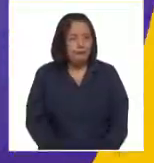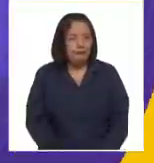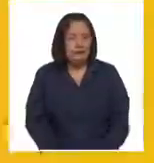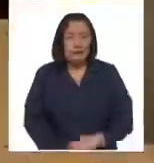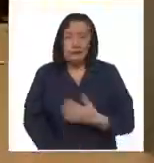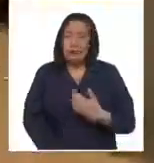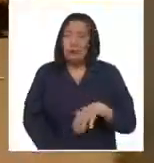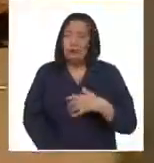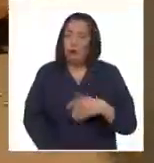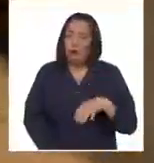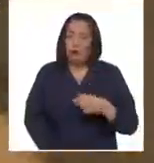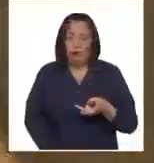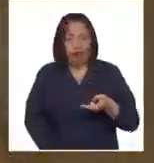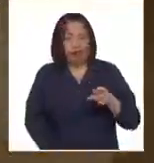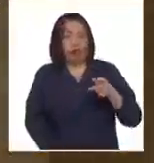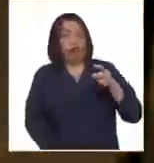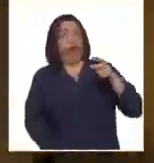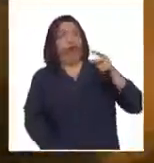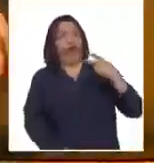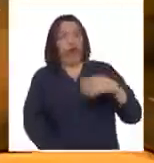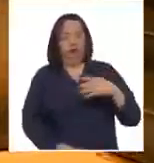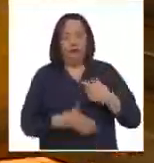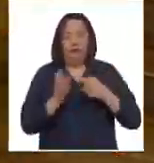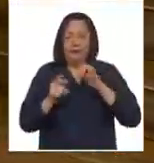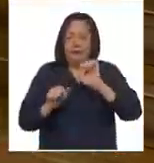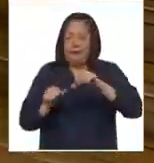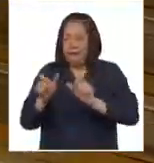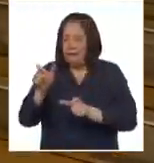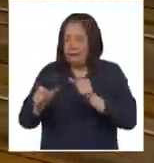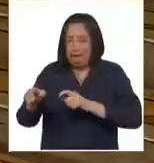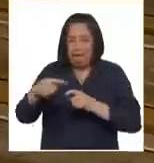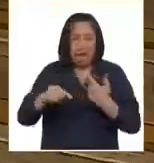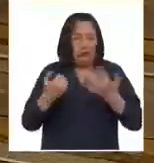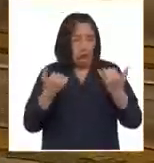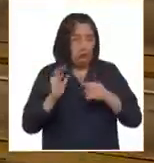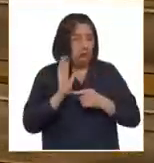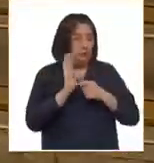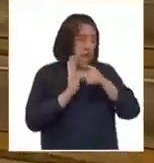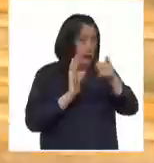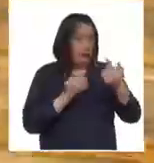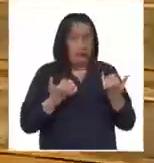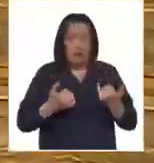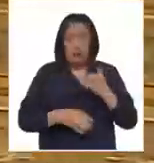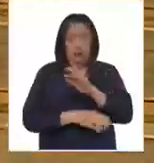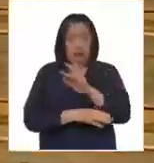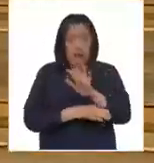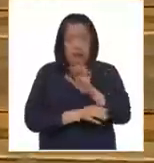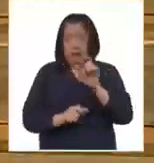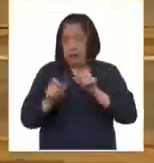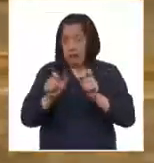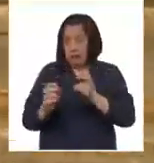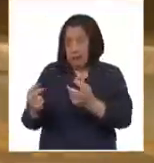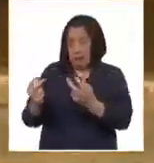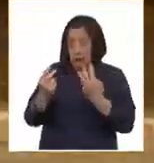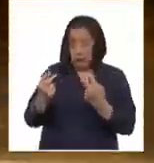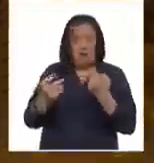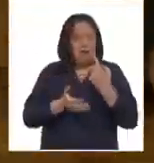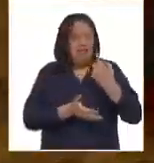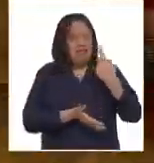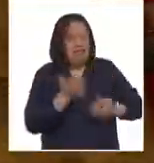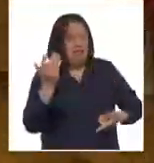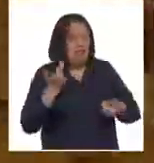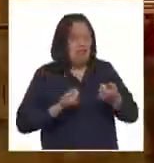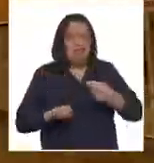Ha aumentado considerablemente, Fátima, ¿cómo estás? Muy buenas tardes, pero vamos a mostrarle a esta hora de la tarde a nuestro público qué es lo que se está